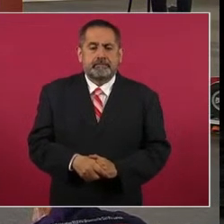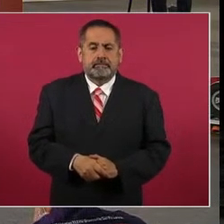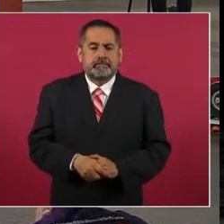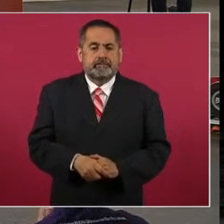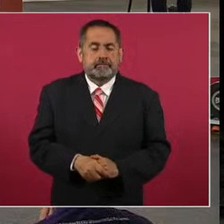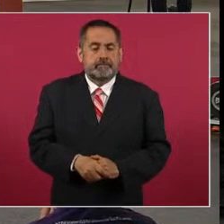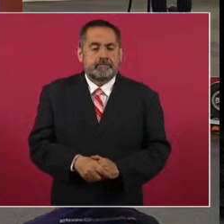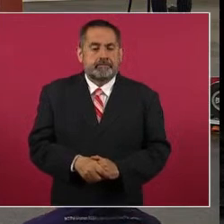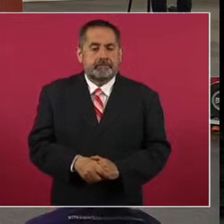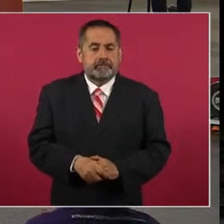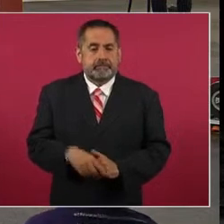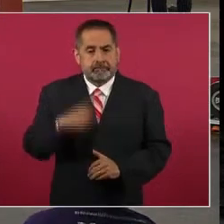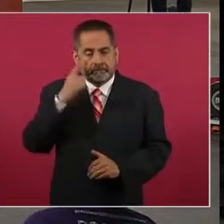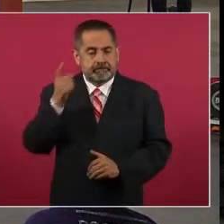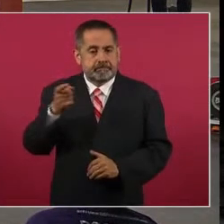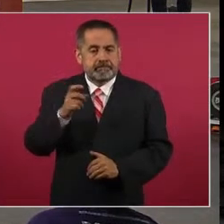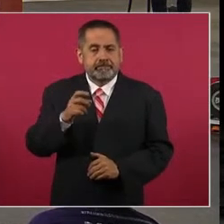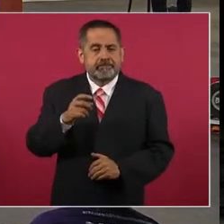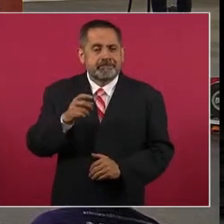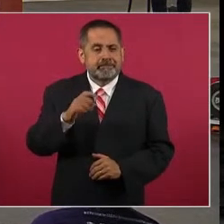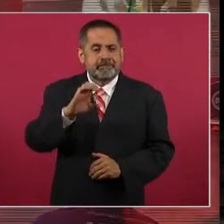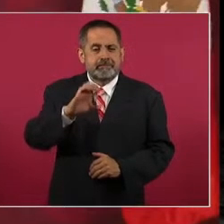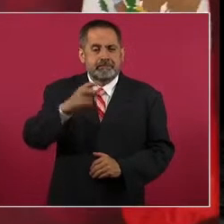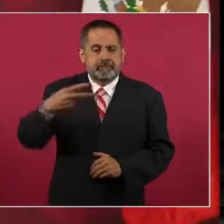vean el euro